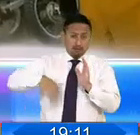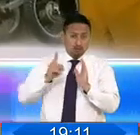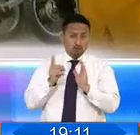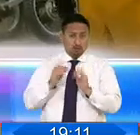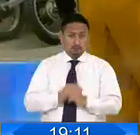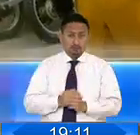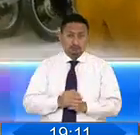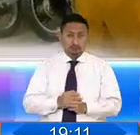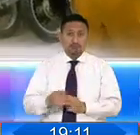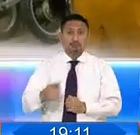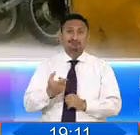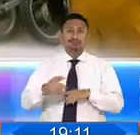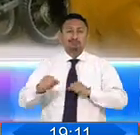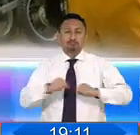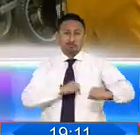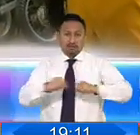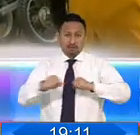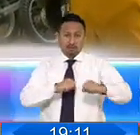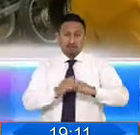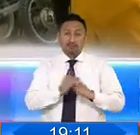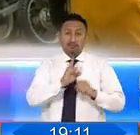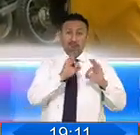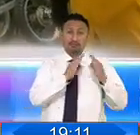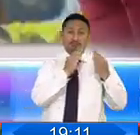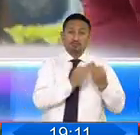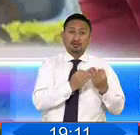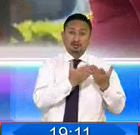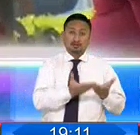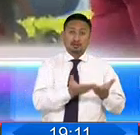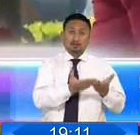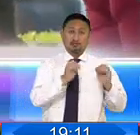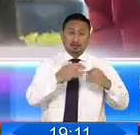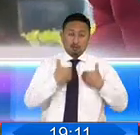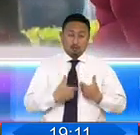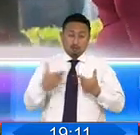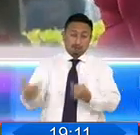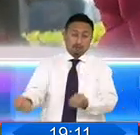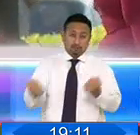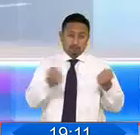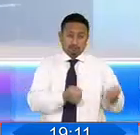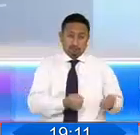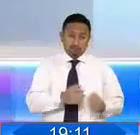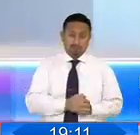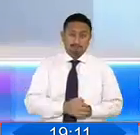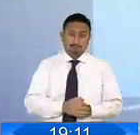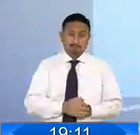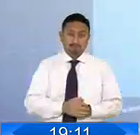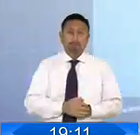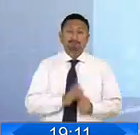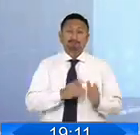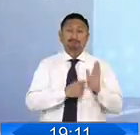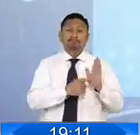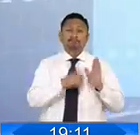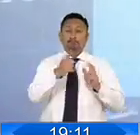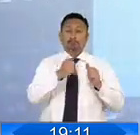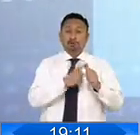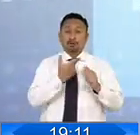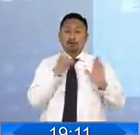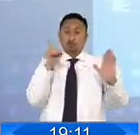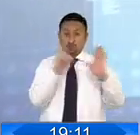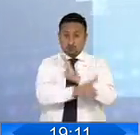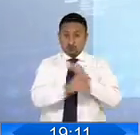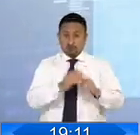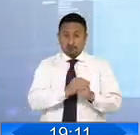Puntualiza que el trámite que debe realizar el familiar del fallecido para retirar los restos mortales es presentar una denuncia en